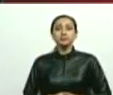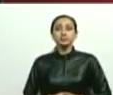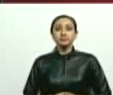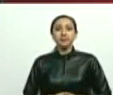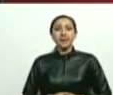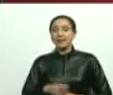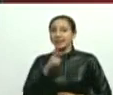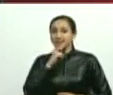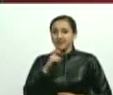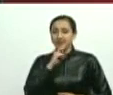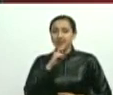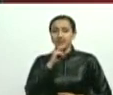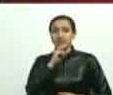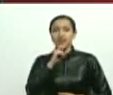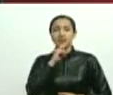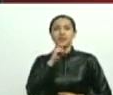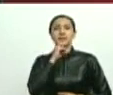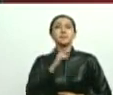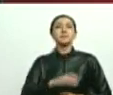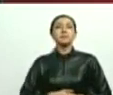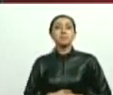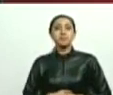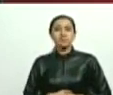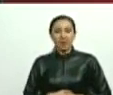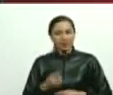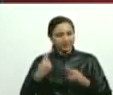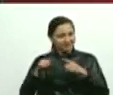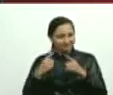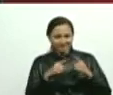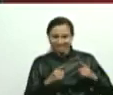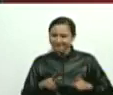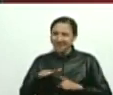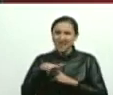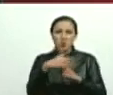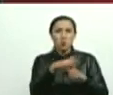extremas, difíciles, diferentes.